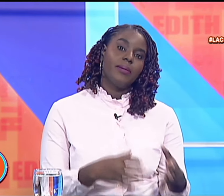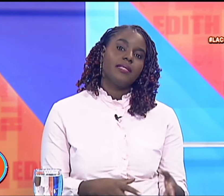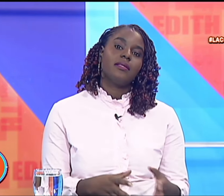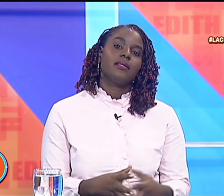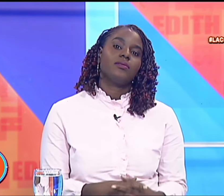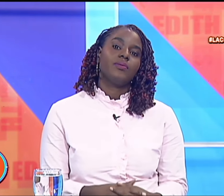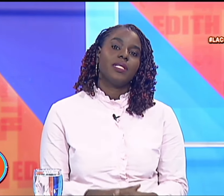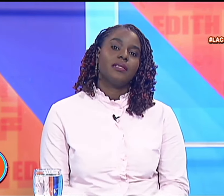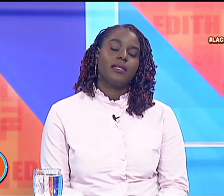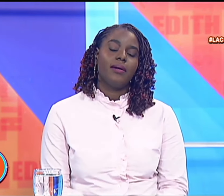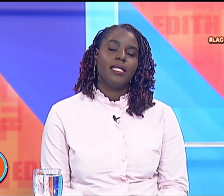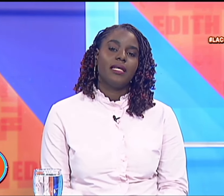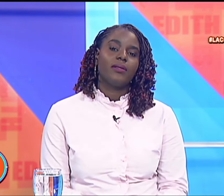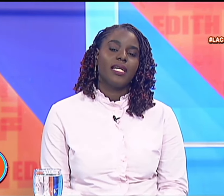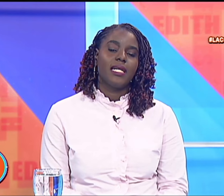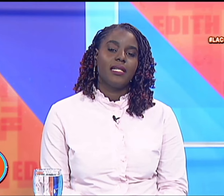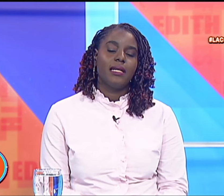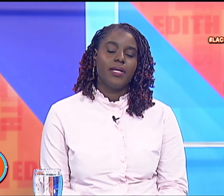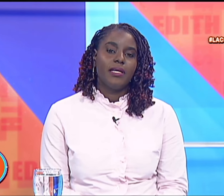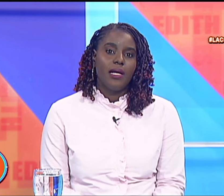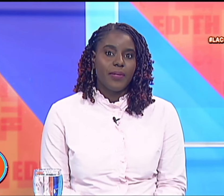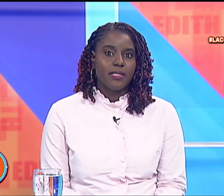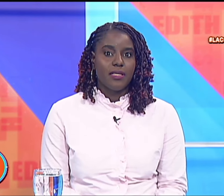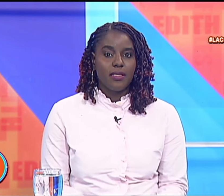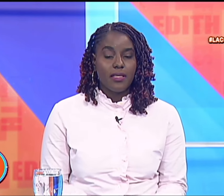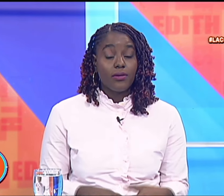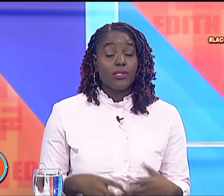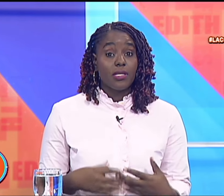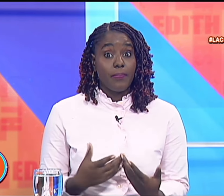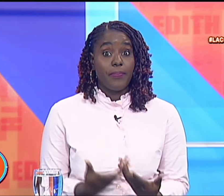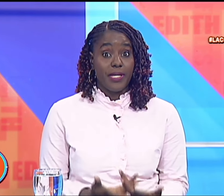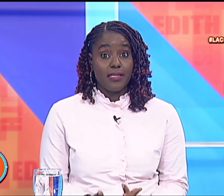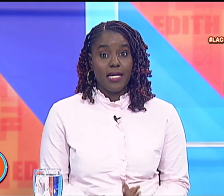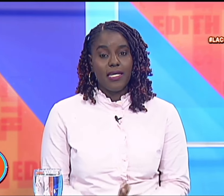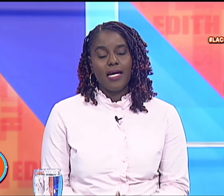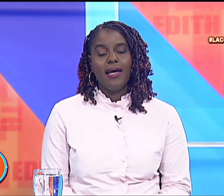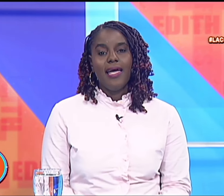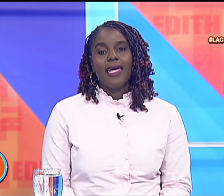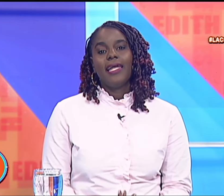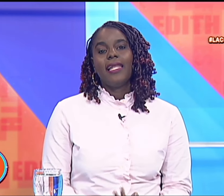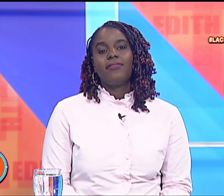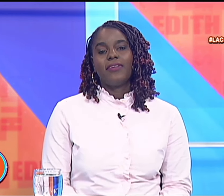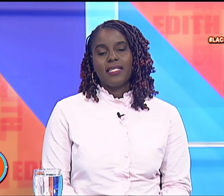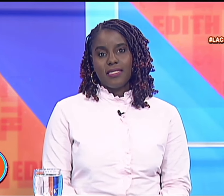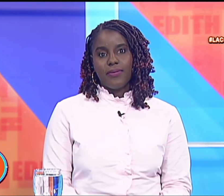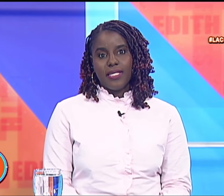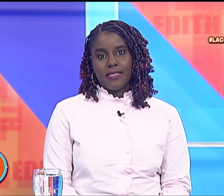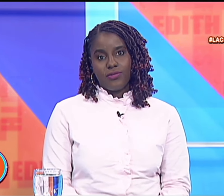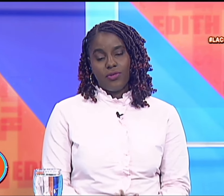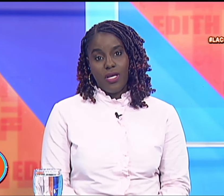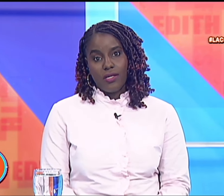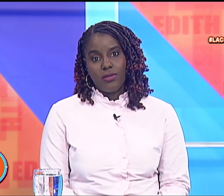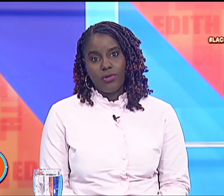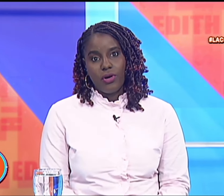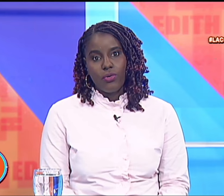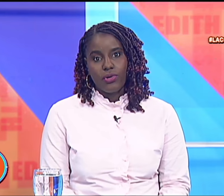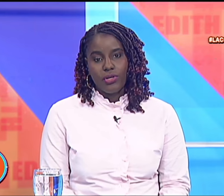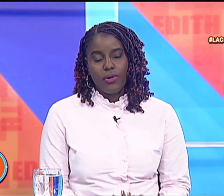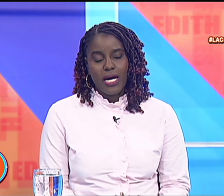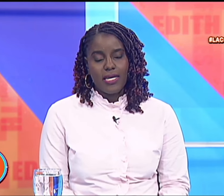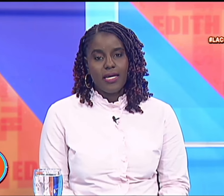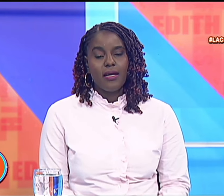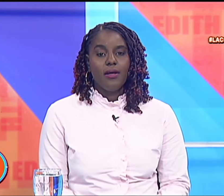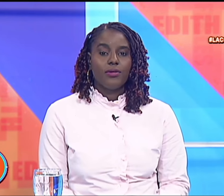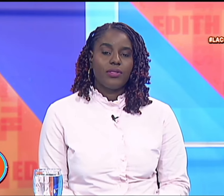una vez estuviese rehabilitado el canal de la Vigía, el presidente dijo, se pensaría en la flexibilización. Y es lo que ha